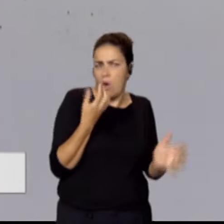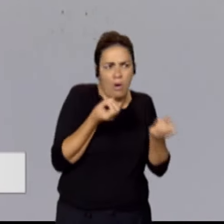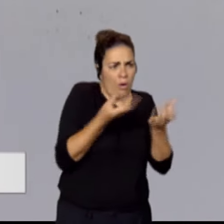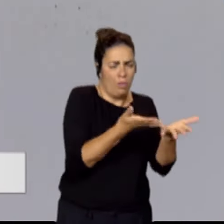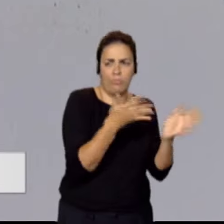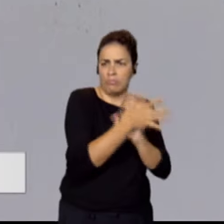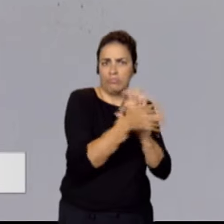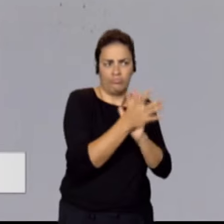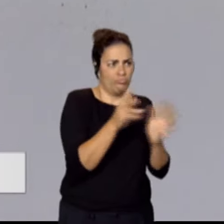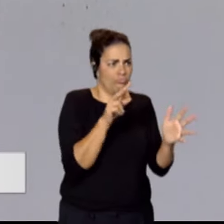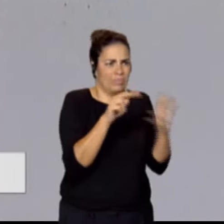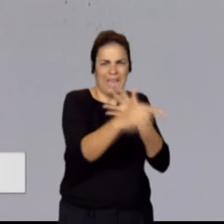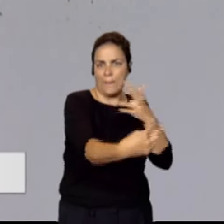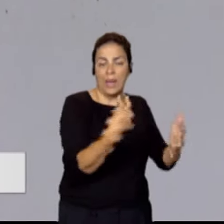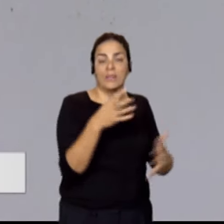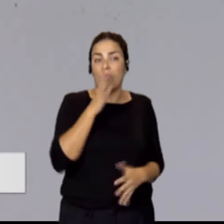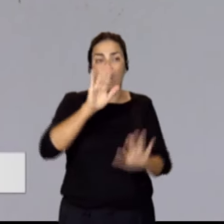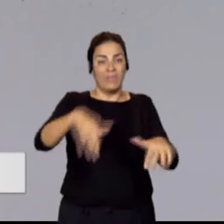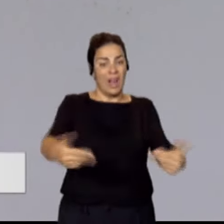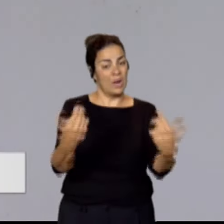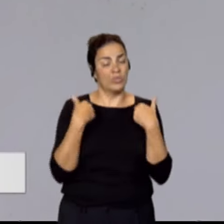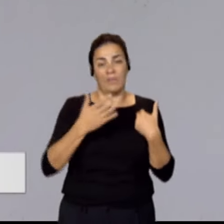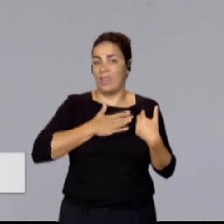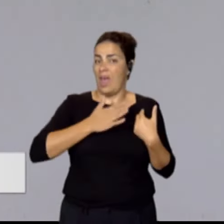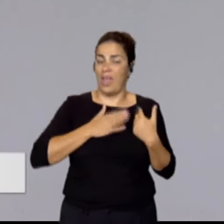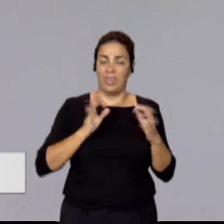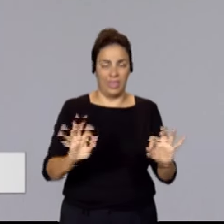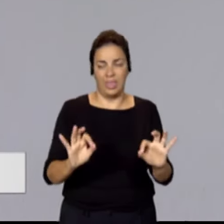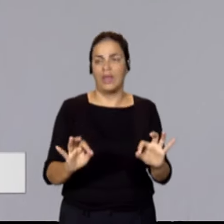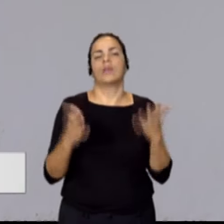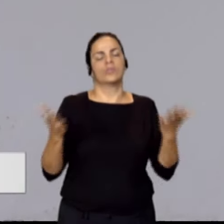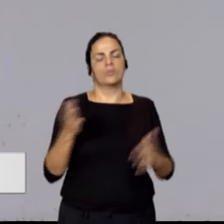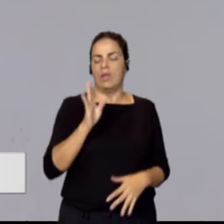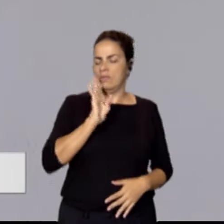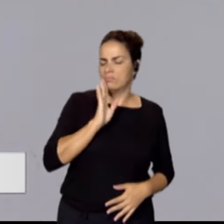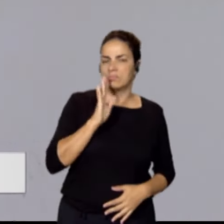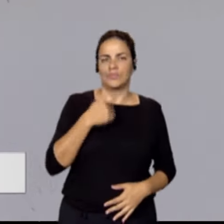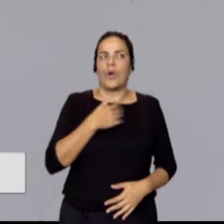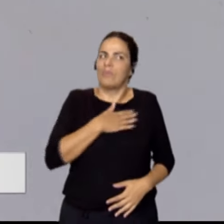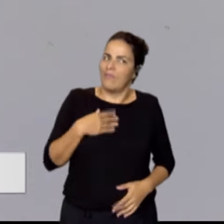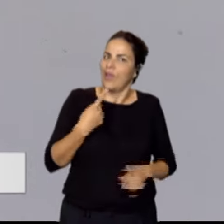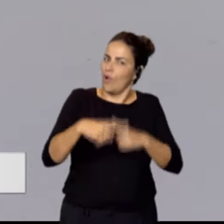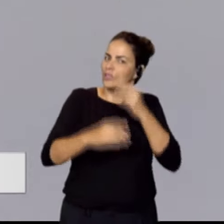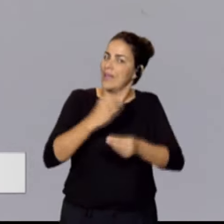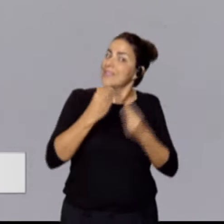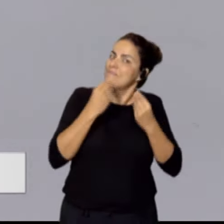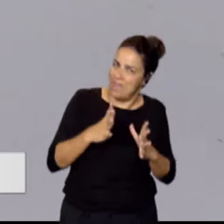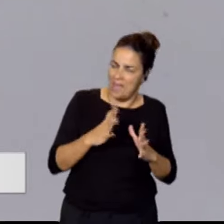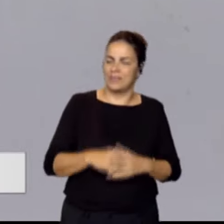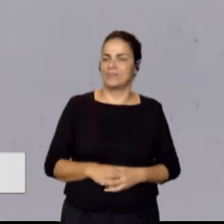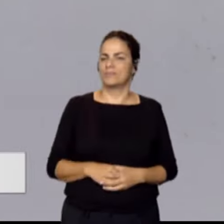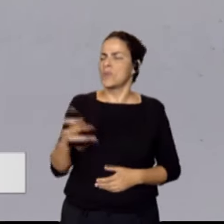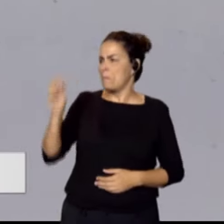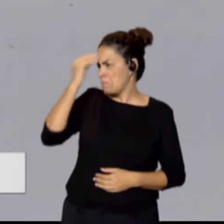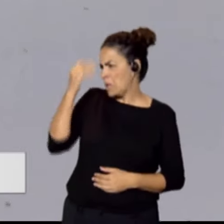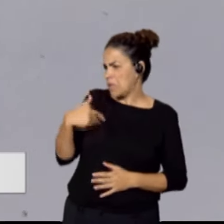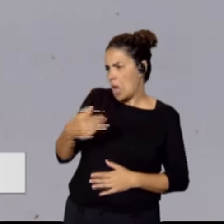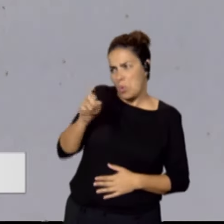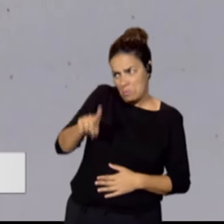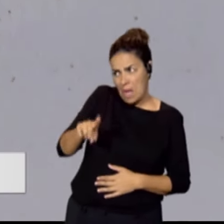nuestra responsabilidad para bien y para mal Así que bueno como te digo Prefiero hacer las cosas bien en un mes más o menos estará lista